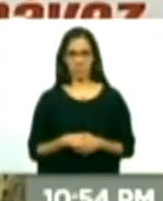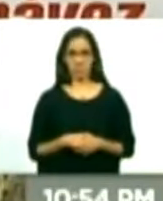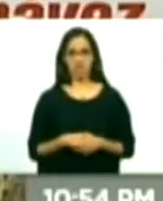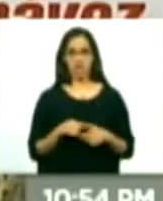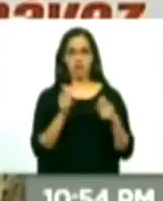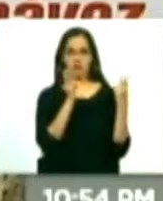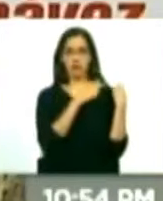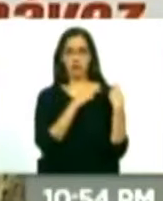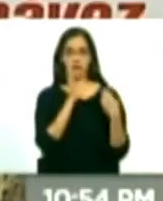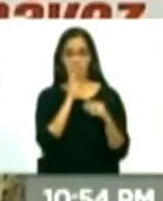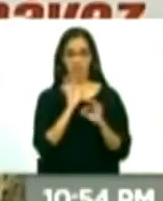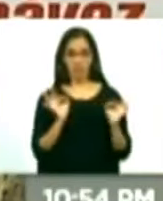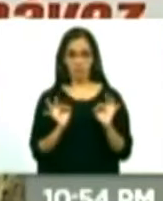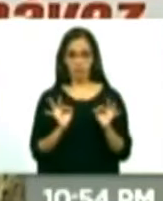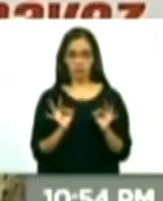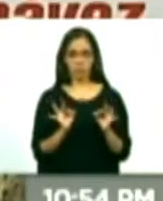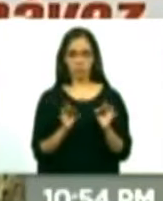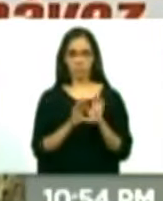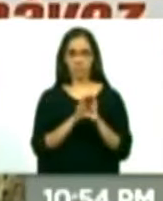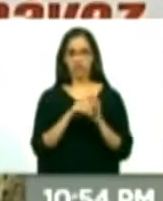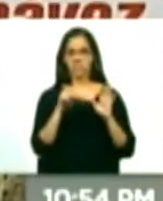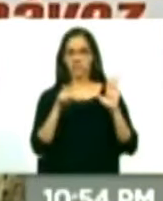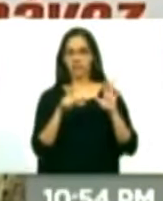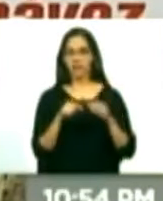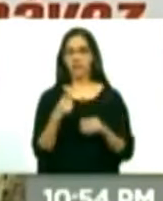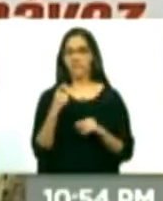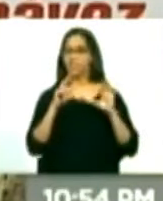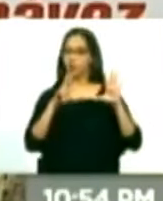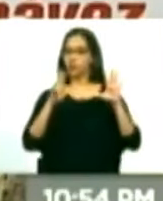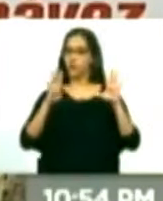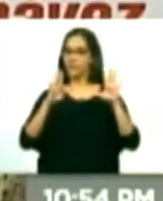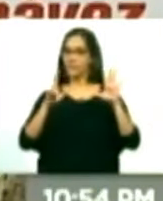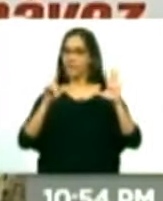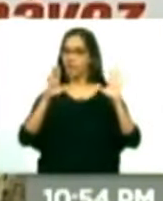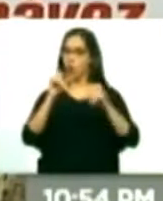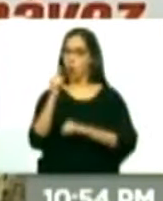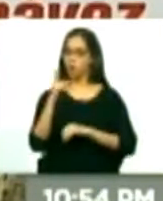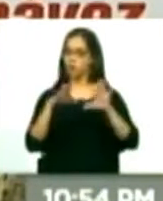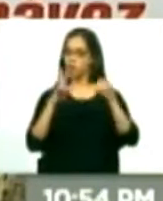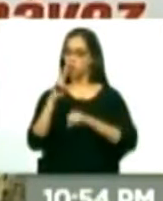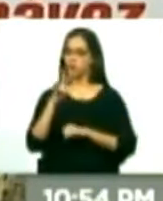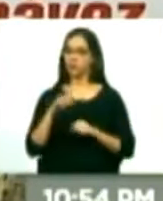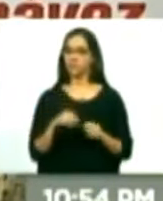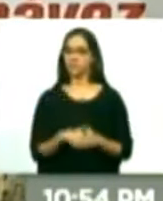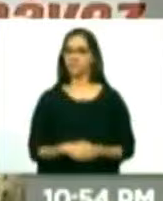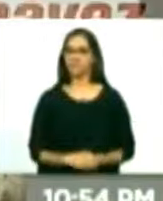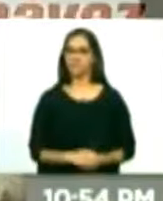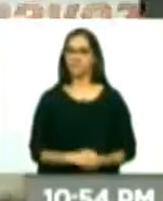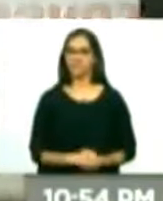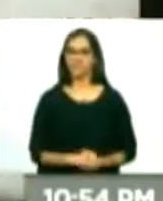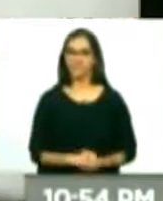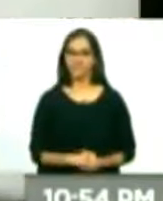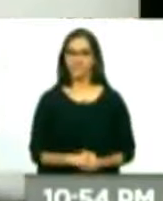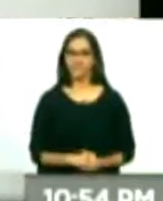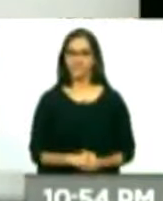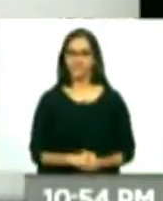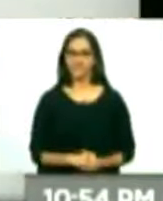irresponsables, capítulo 7, falta el 8, el 9, el 10, el 11, el 12, Marlene y ve el reloj, plomo, dale.